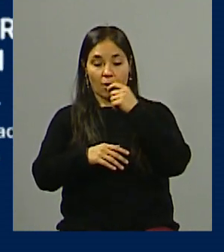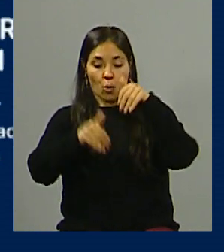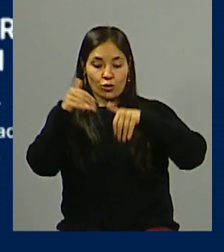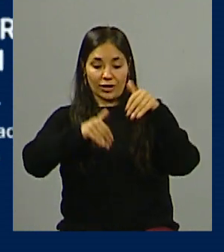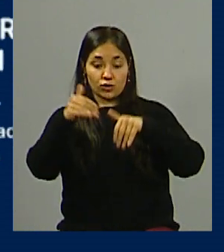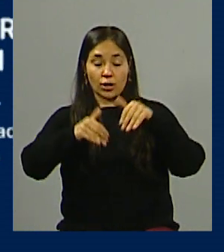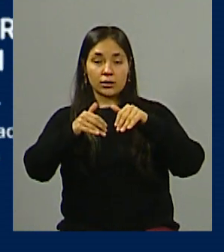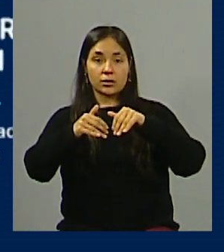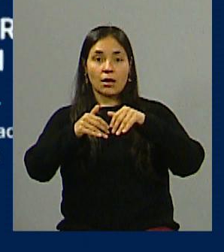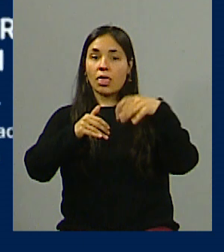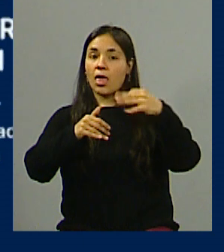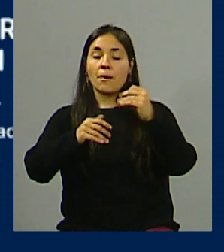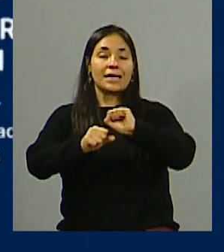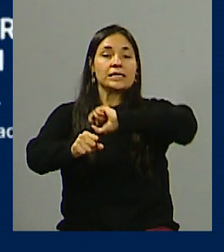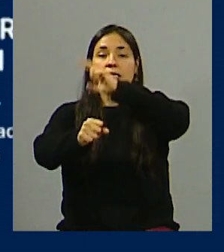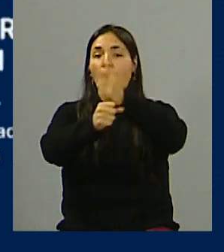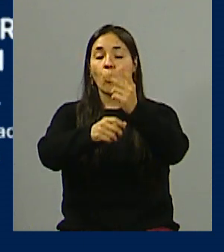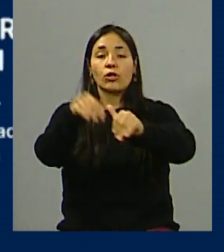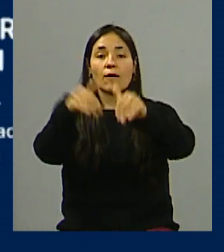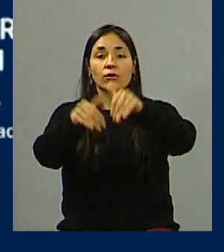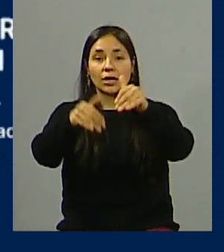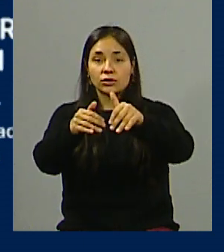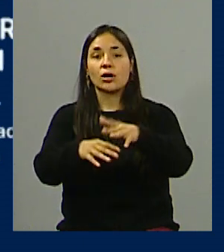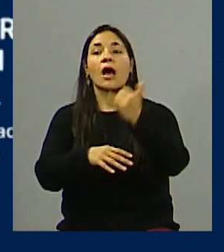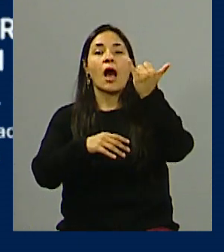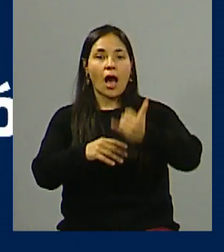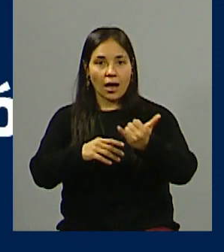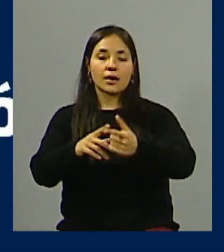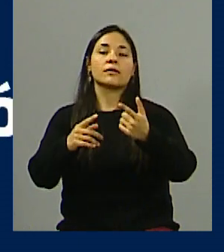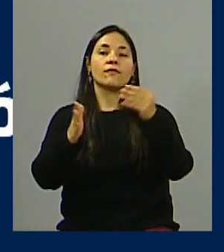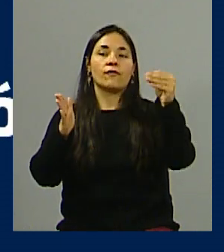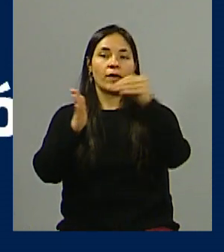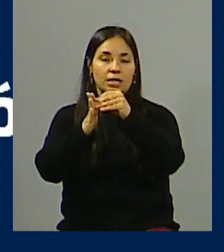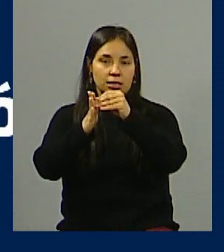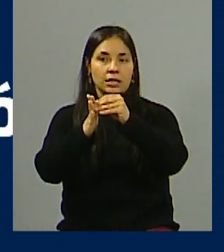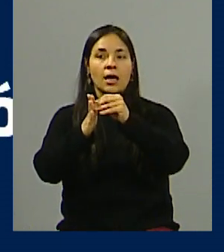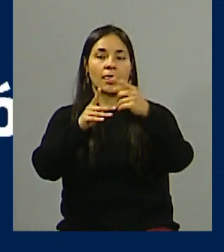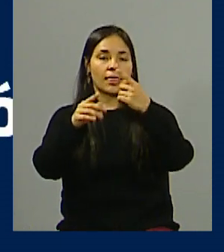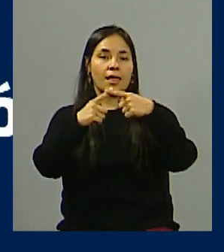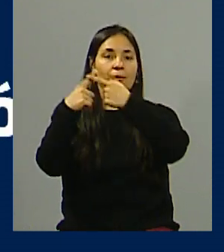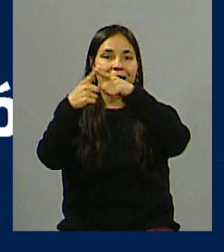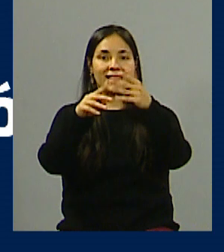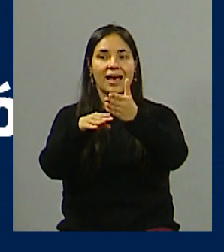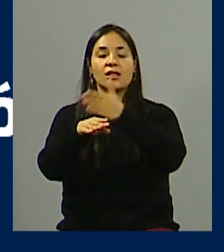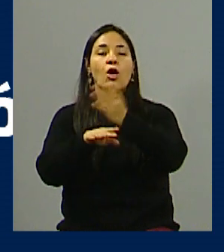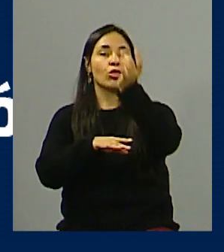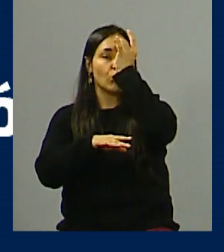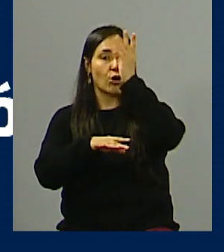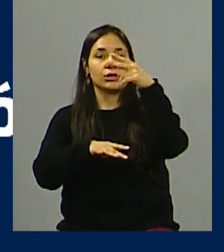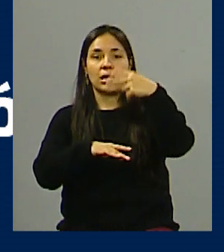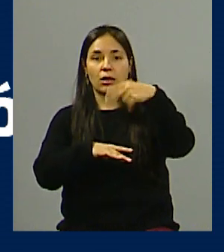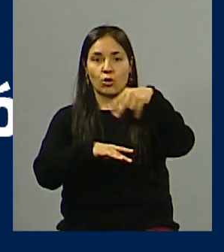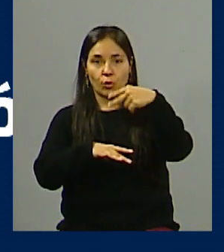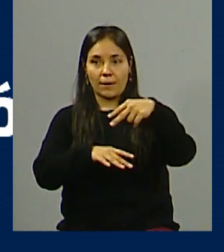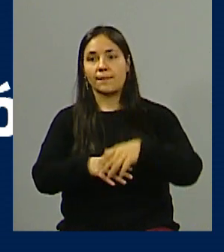un tercer debate que tiene que ver, la fecha que se ha elegido es el 12 de noviembre. Hay